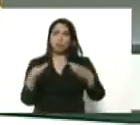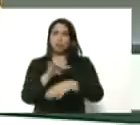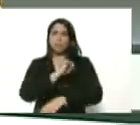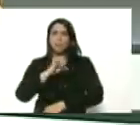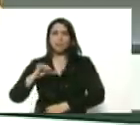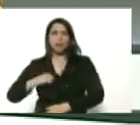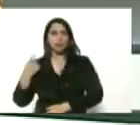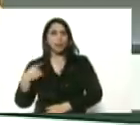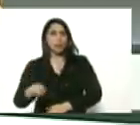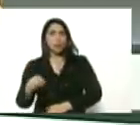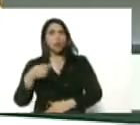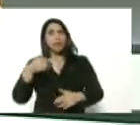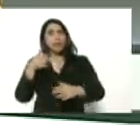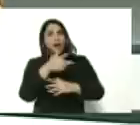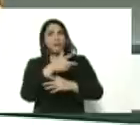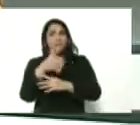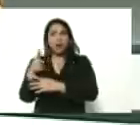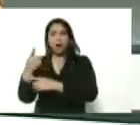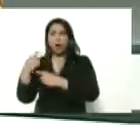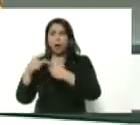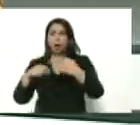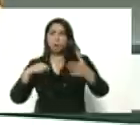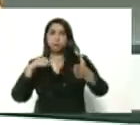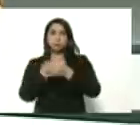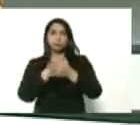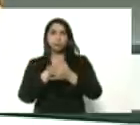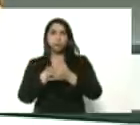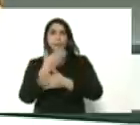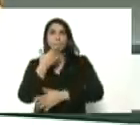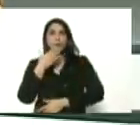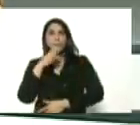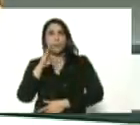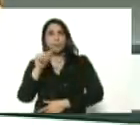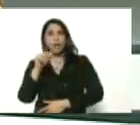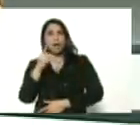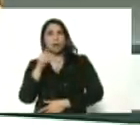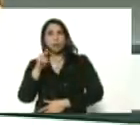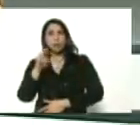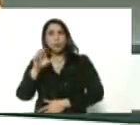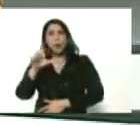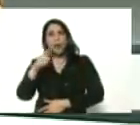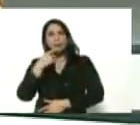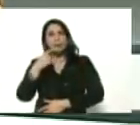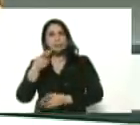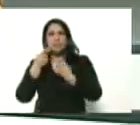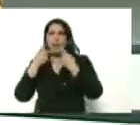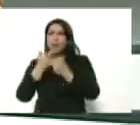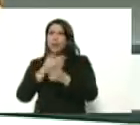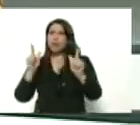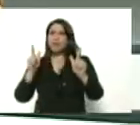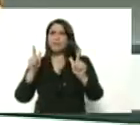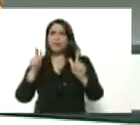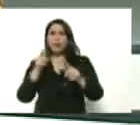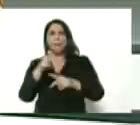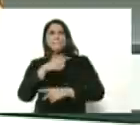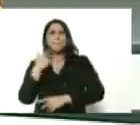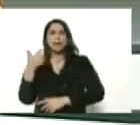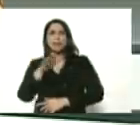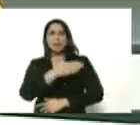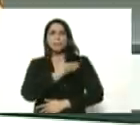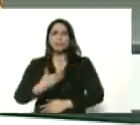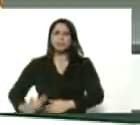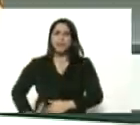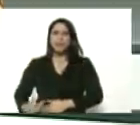que tenemos grabados de varias intentonas, en el caso de Esteban Duel, lo dice expresamente: matar al presidente, matar a